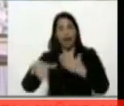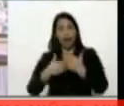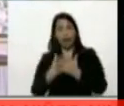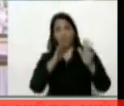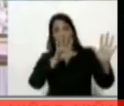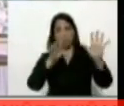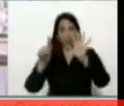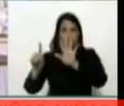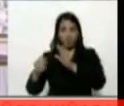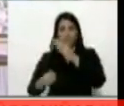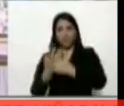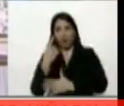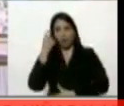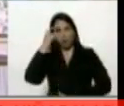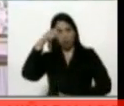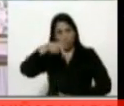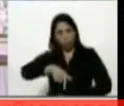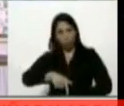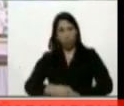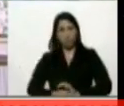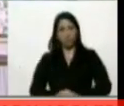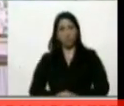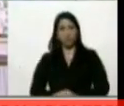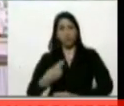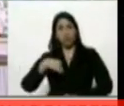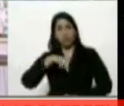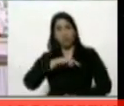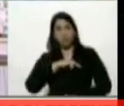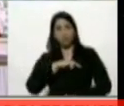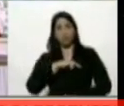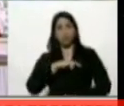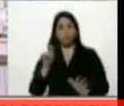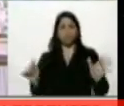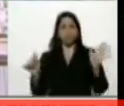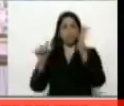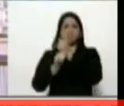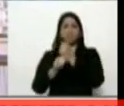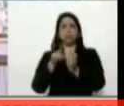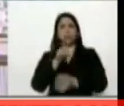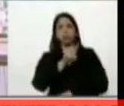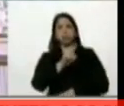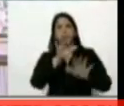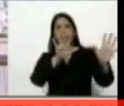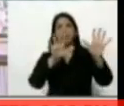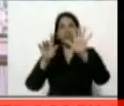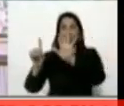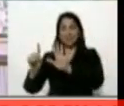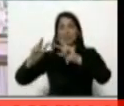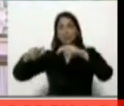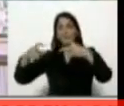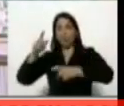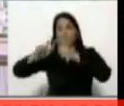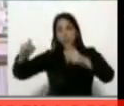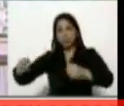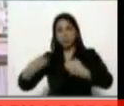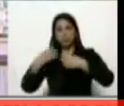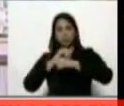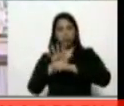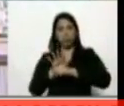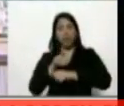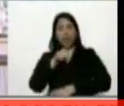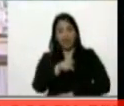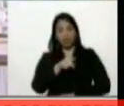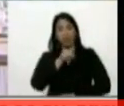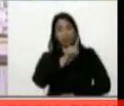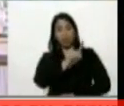preso entiende que el socio amigo tuyo es tan o más criminal que tú. Y si no hace lo que te está pidiendo, también va a ir a cazar